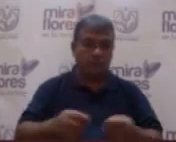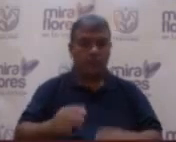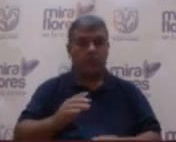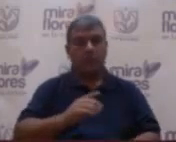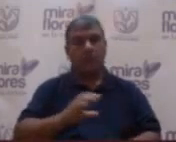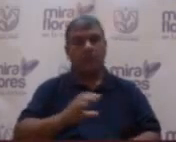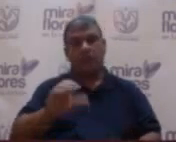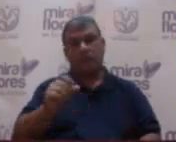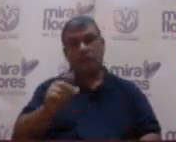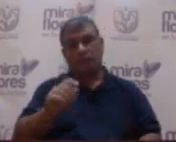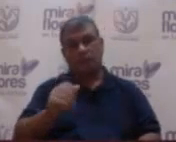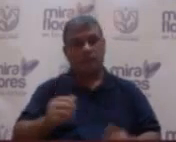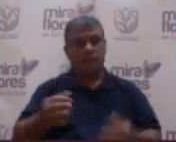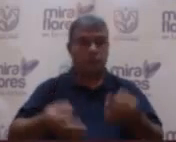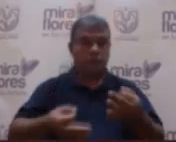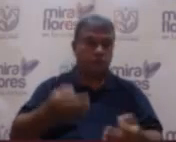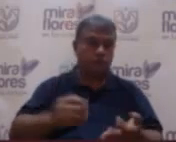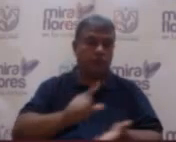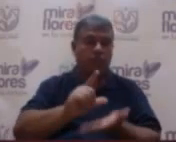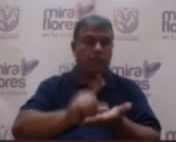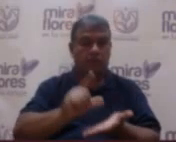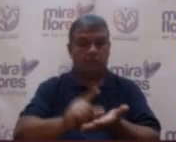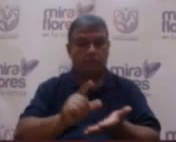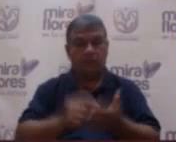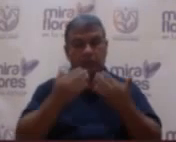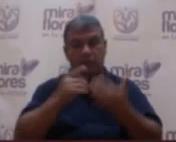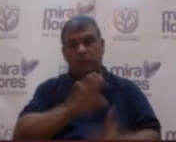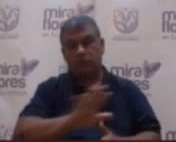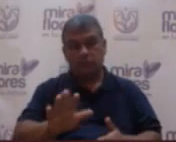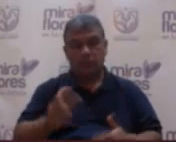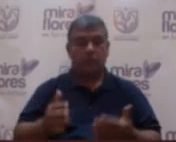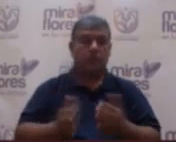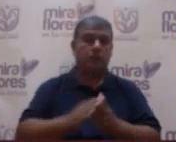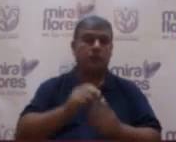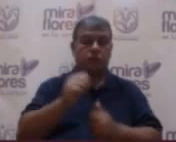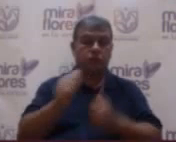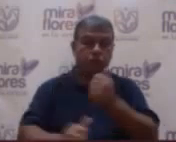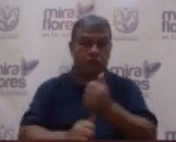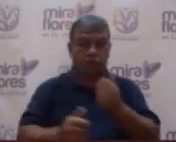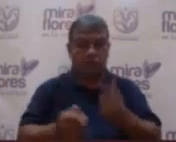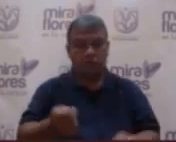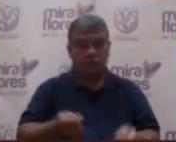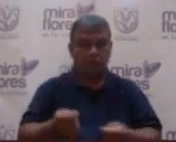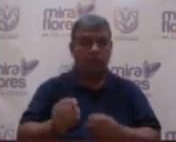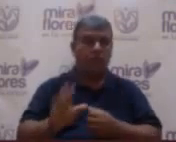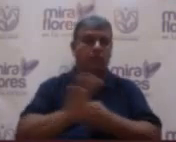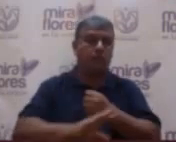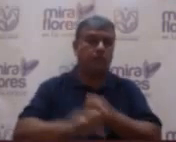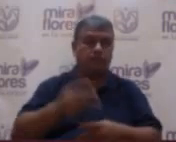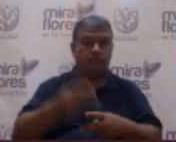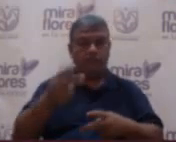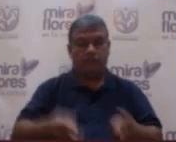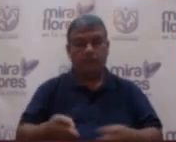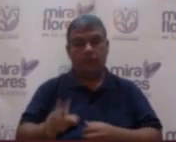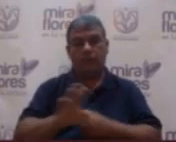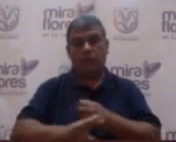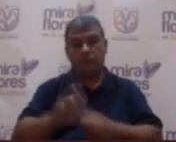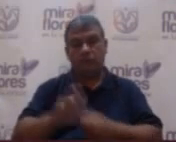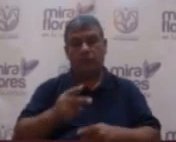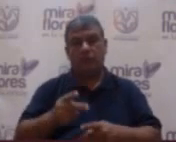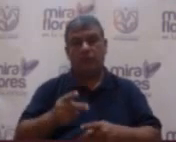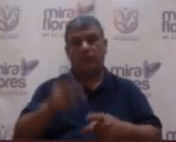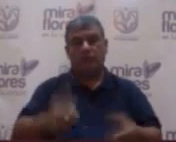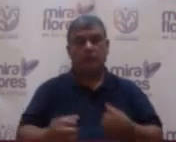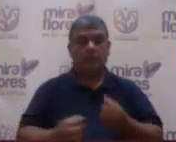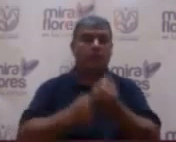Corte Superior de Justicia de Lima, agradecerle a usted y a los señores de la Subgerencia de Defensa Civil y de Seguridad Ciudadana